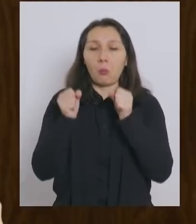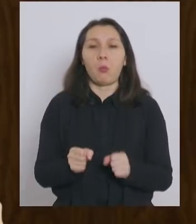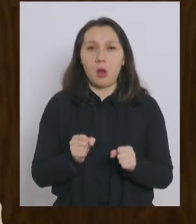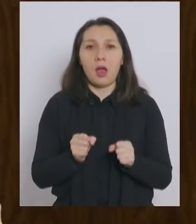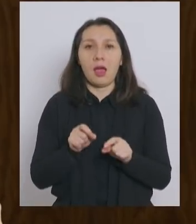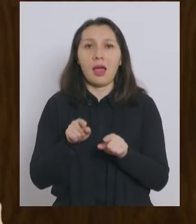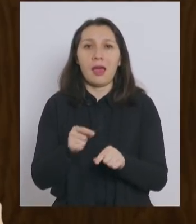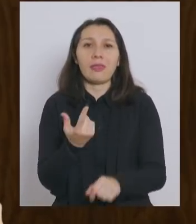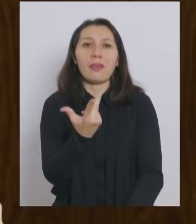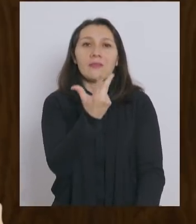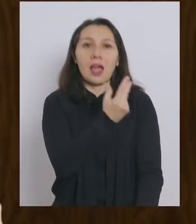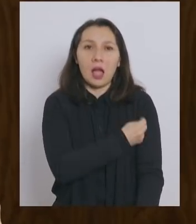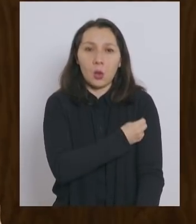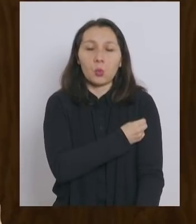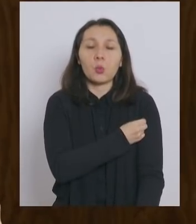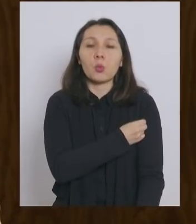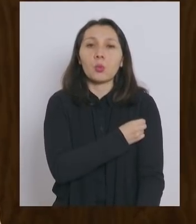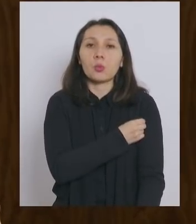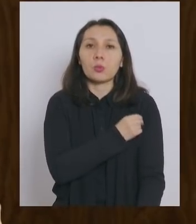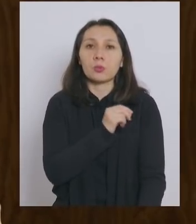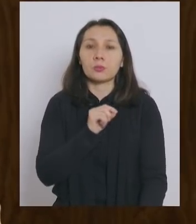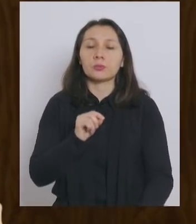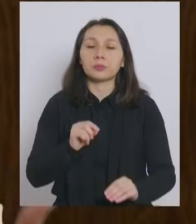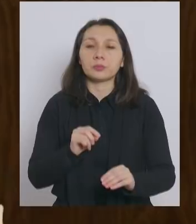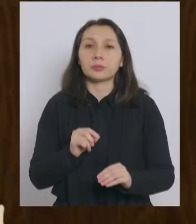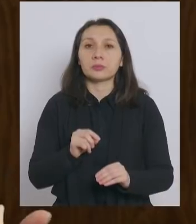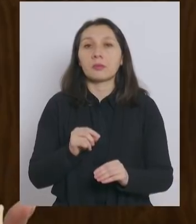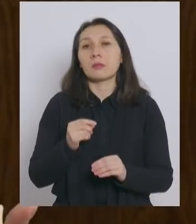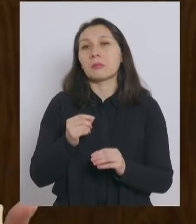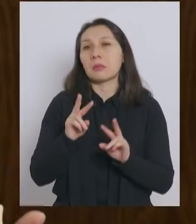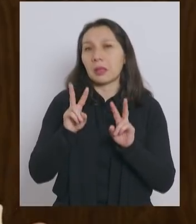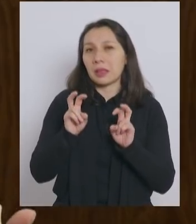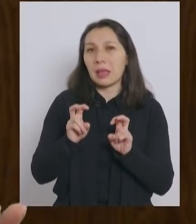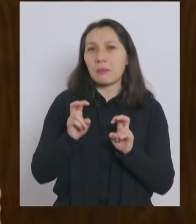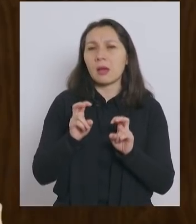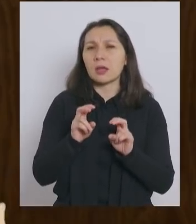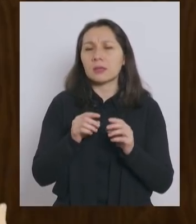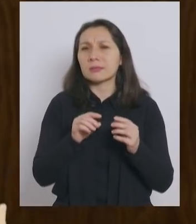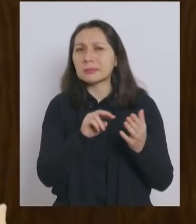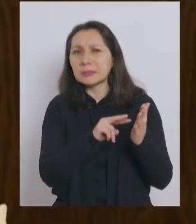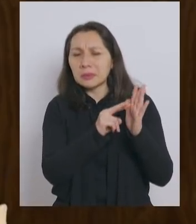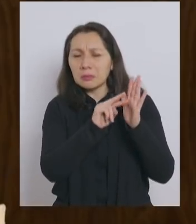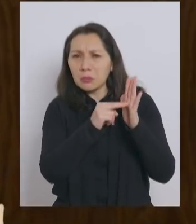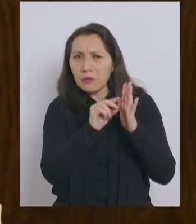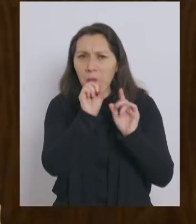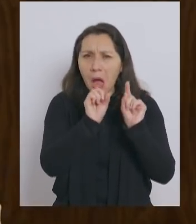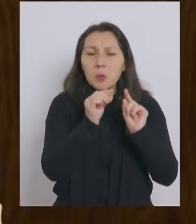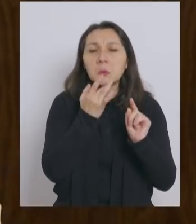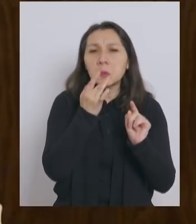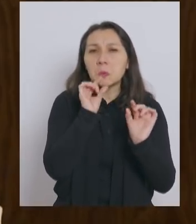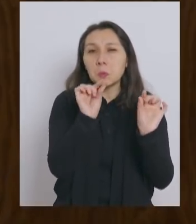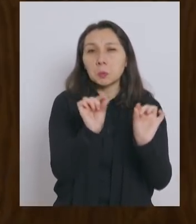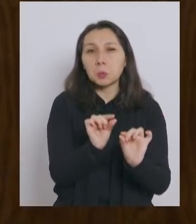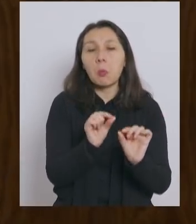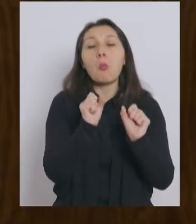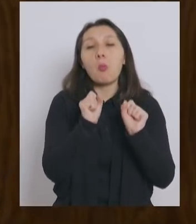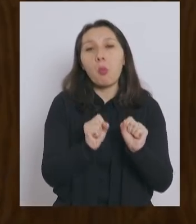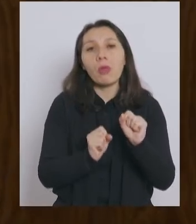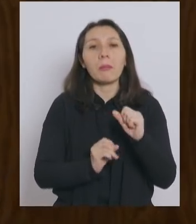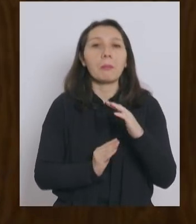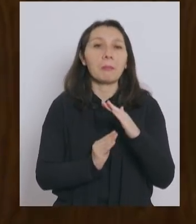aprobar la vacuna y dejar particularmente los aspectos críticos, y solo cosas menores podrían